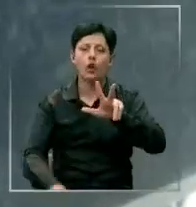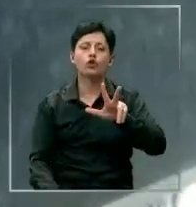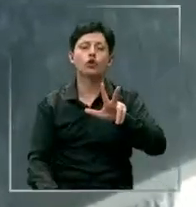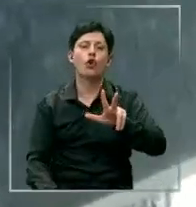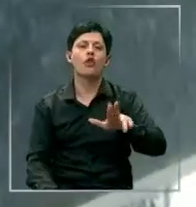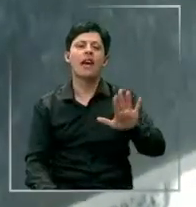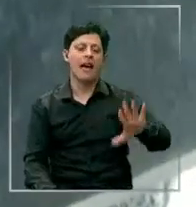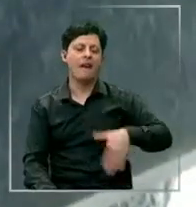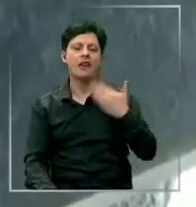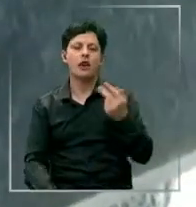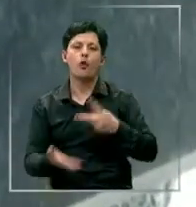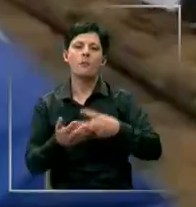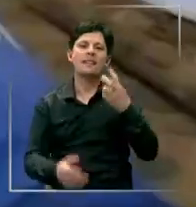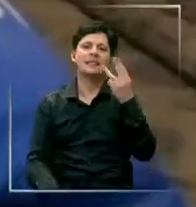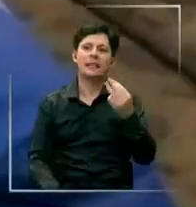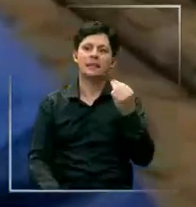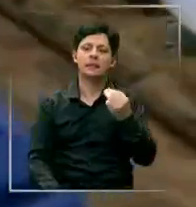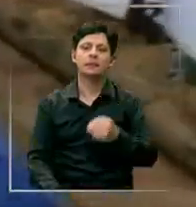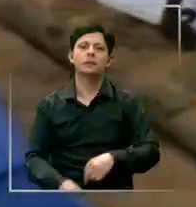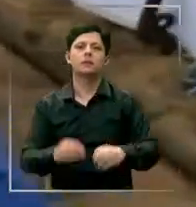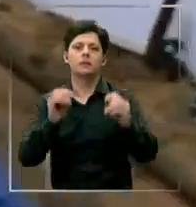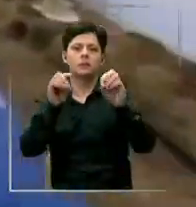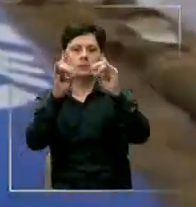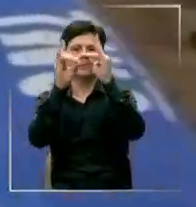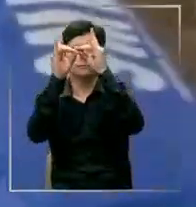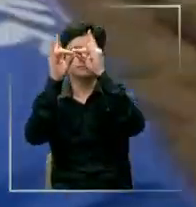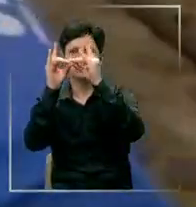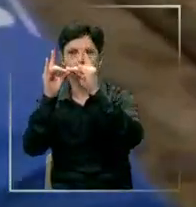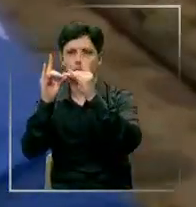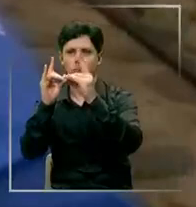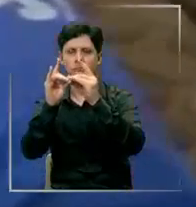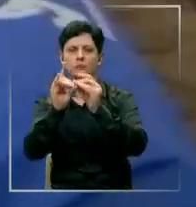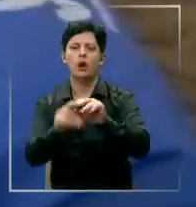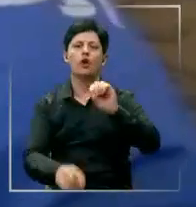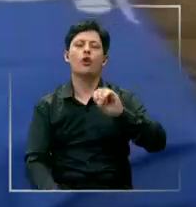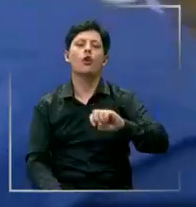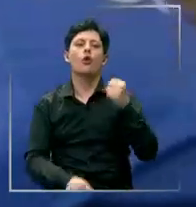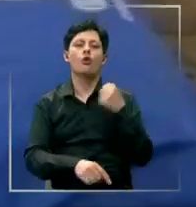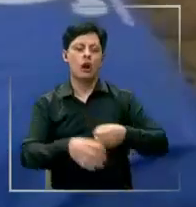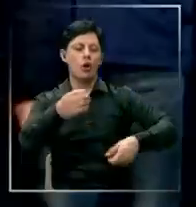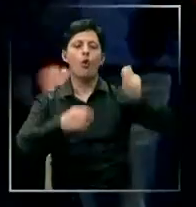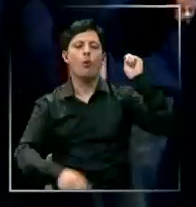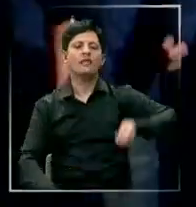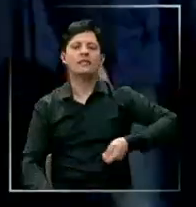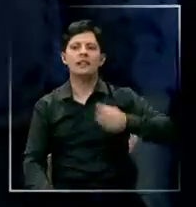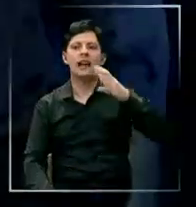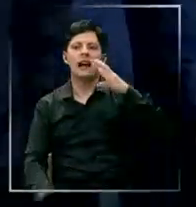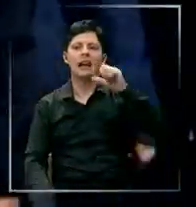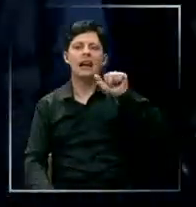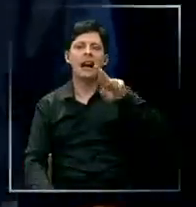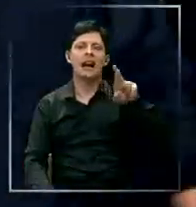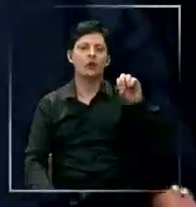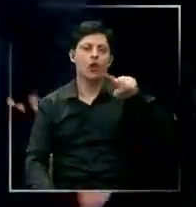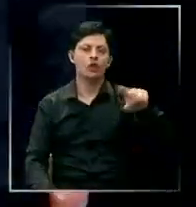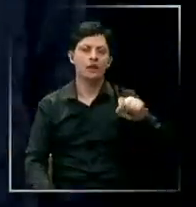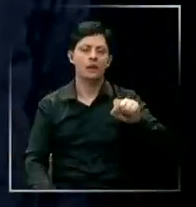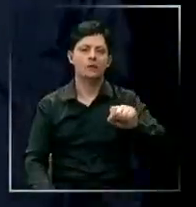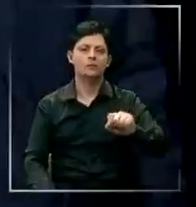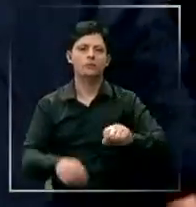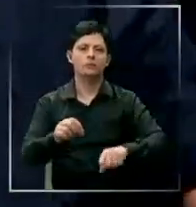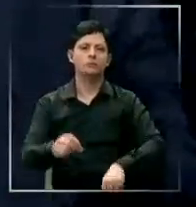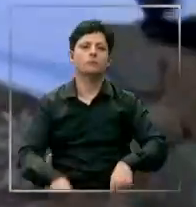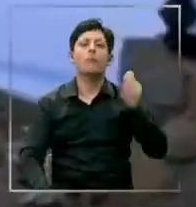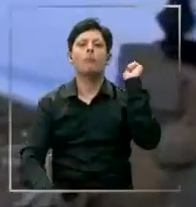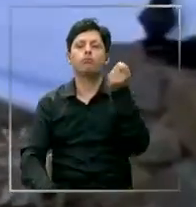del 2013 se realizó la exhumación de sus restos ordenada por el juez Carroza. No era ir y exhumar,